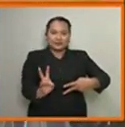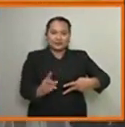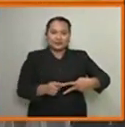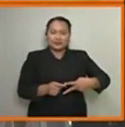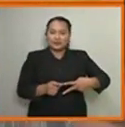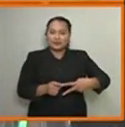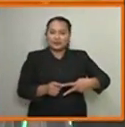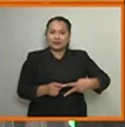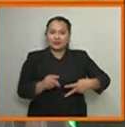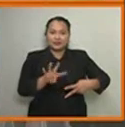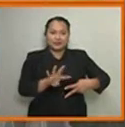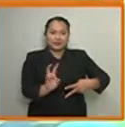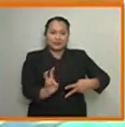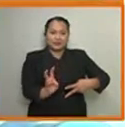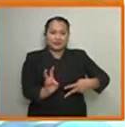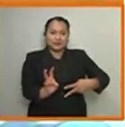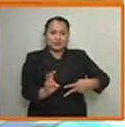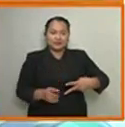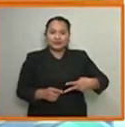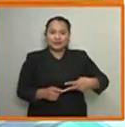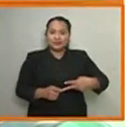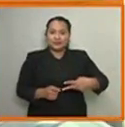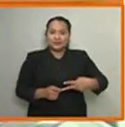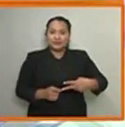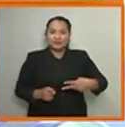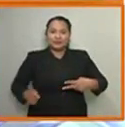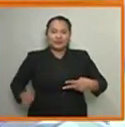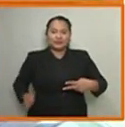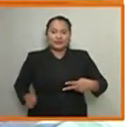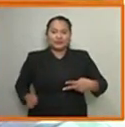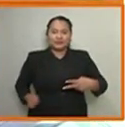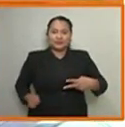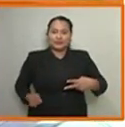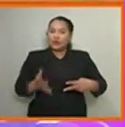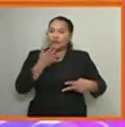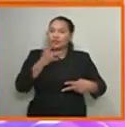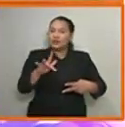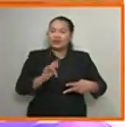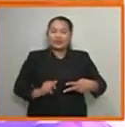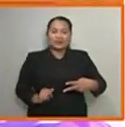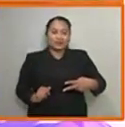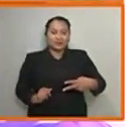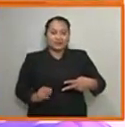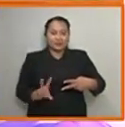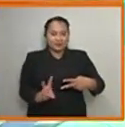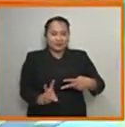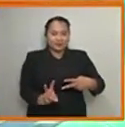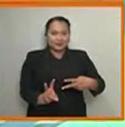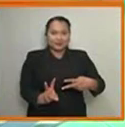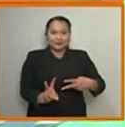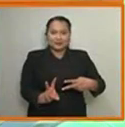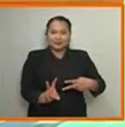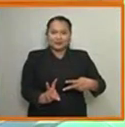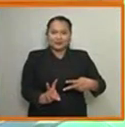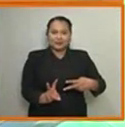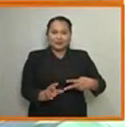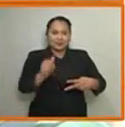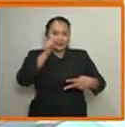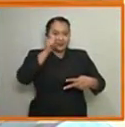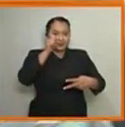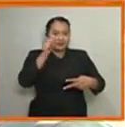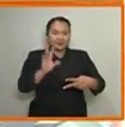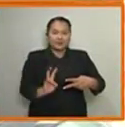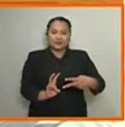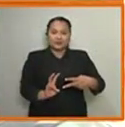número favorecido es el 47. Segundo número ganador, su primer dígito, suerte, porque este es el 7. Segundo dígito, atentos, este